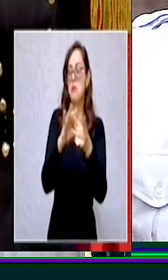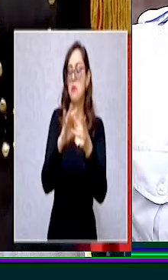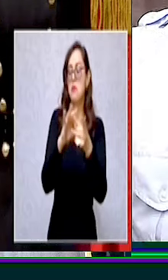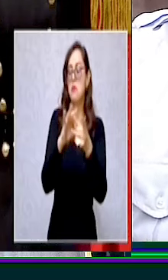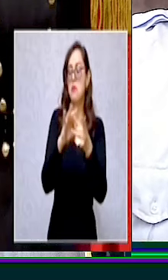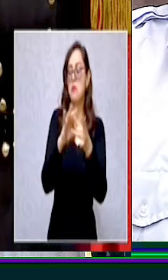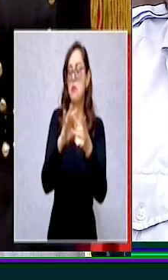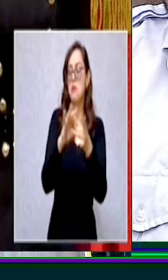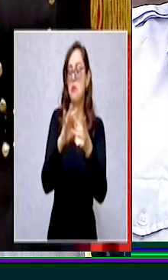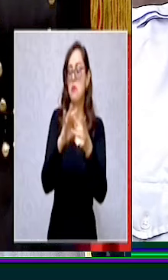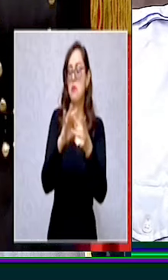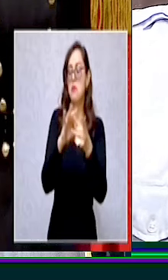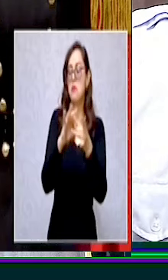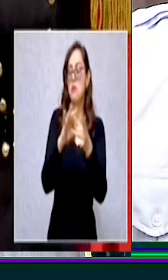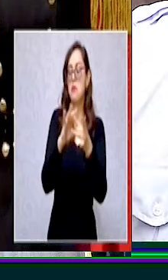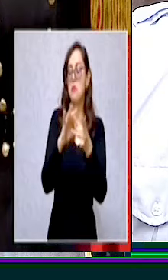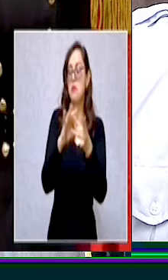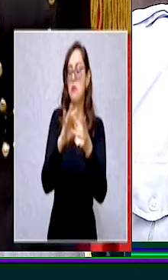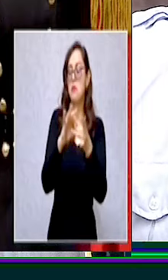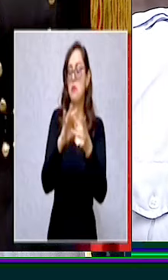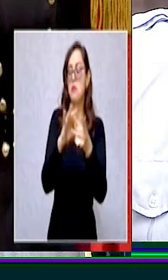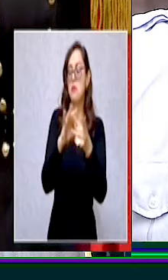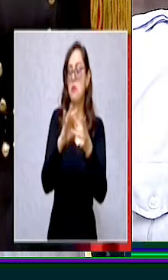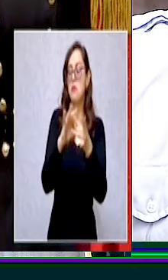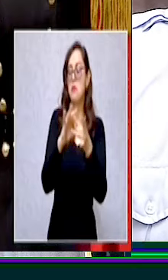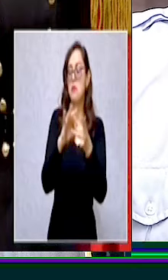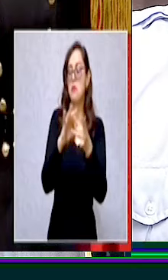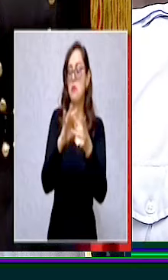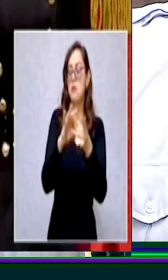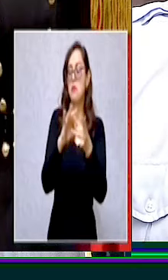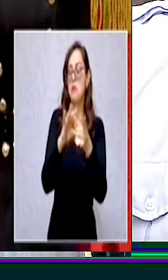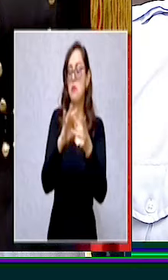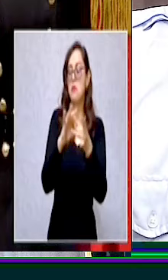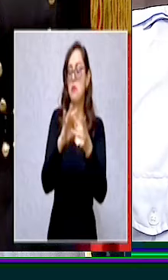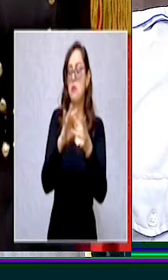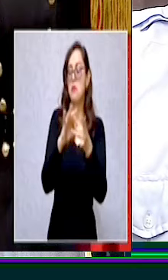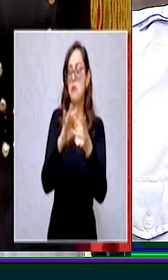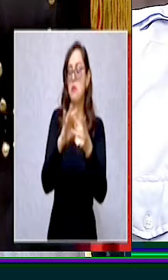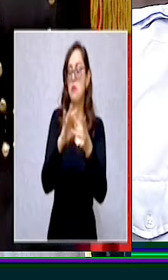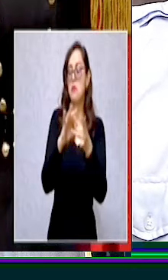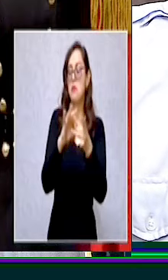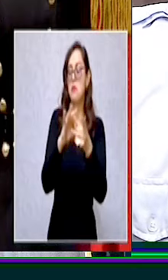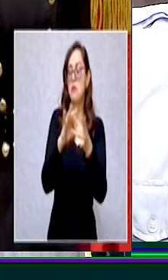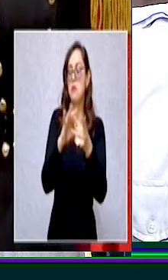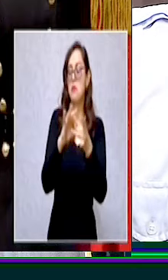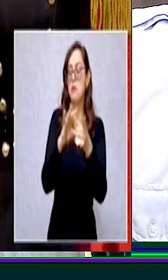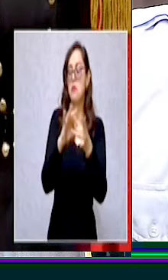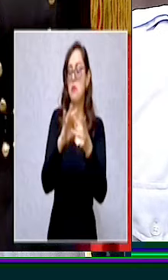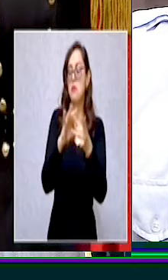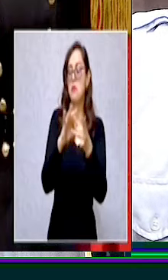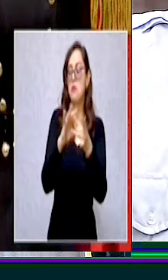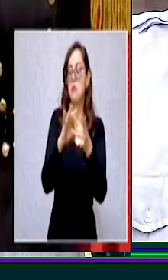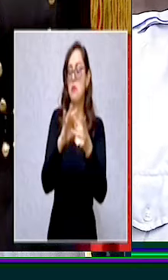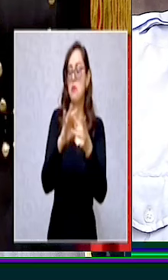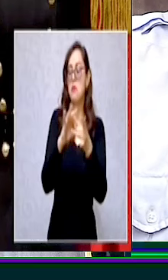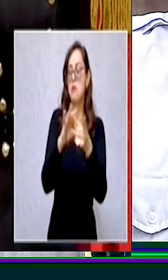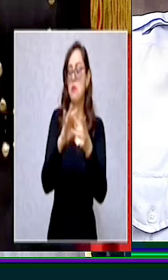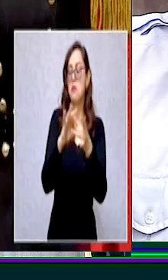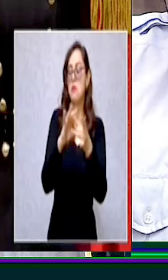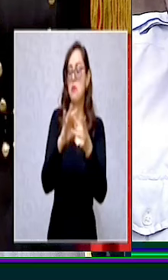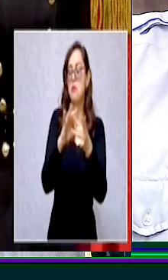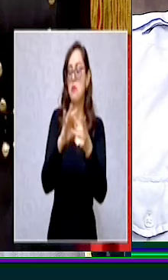esperemos pues que le vaya bien a Claudia shb en su gobierno y más que nada espero que le vaya